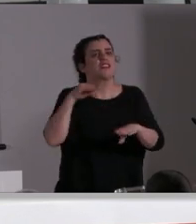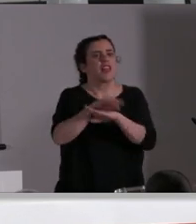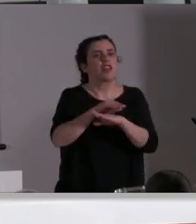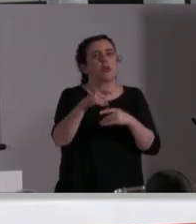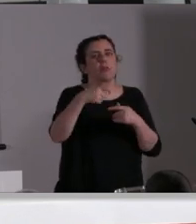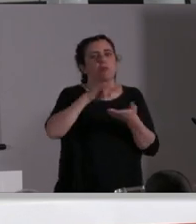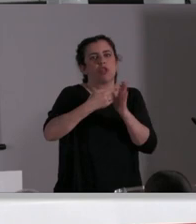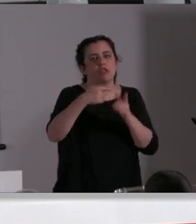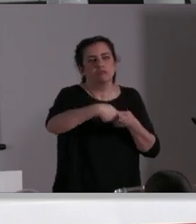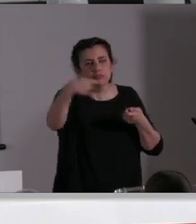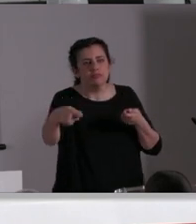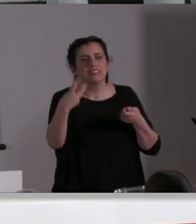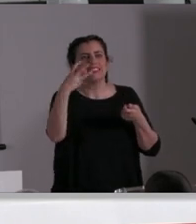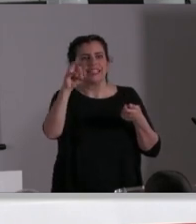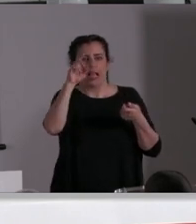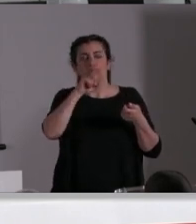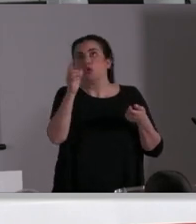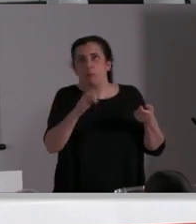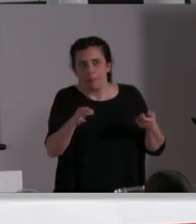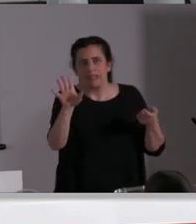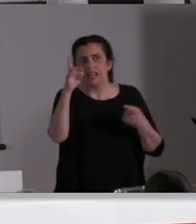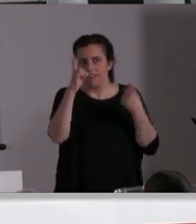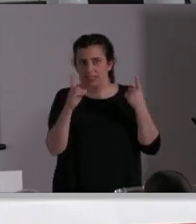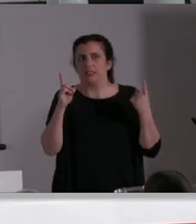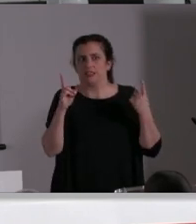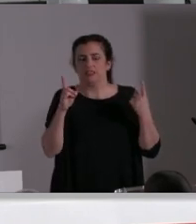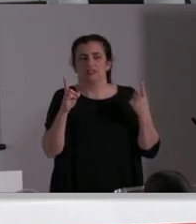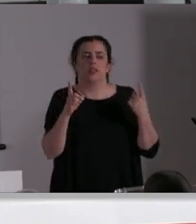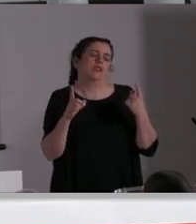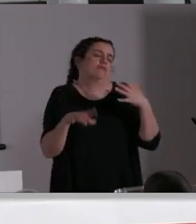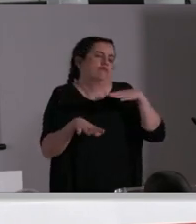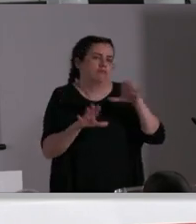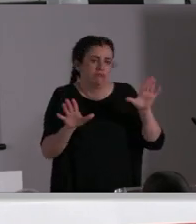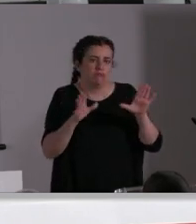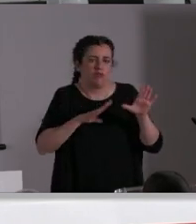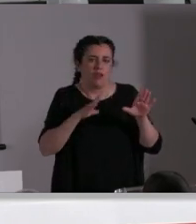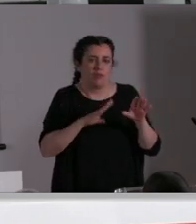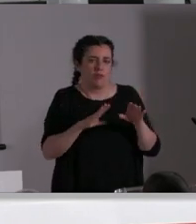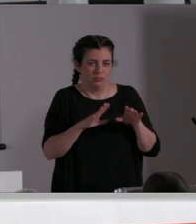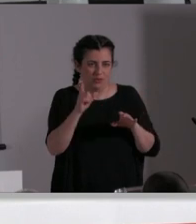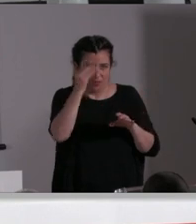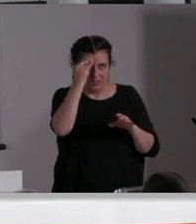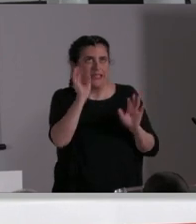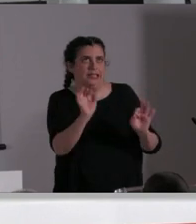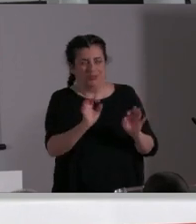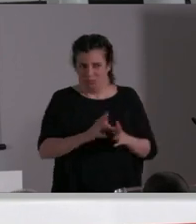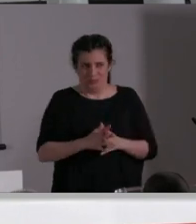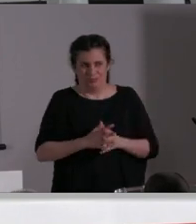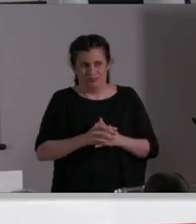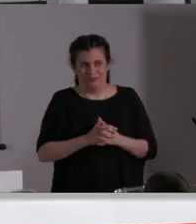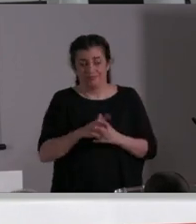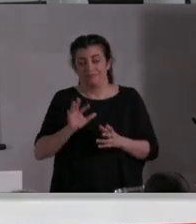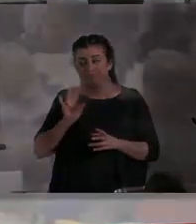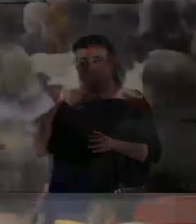o incluso alguno más. O sea que, por favor, que nos quede eso grabado, ¿vale?